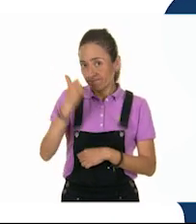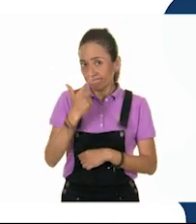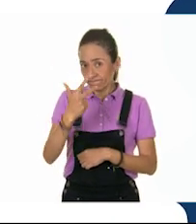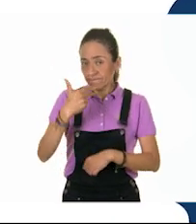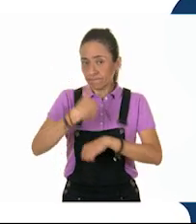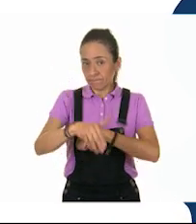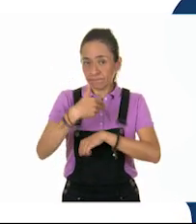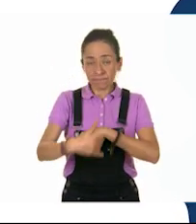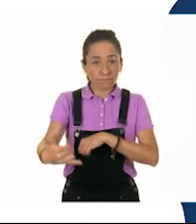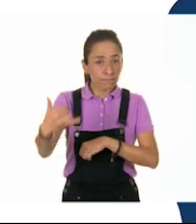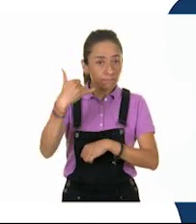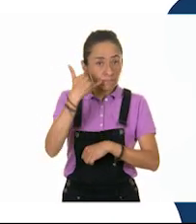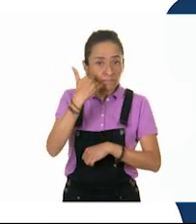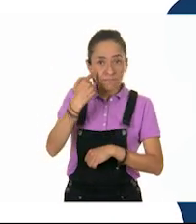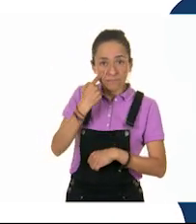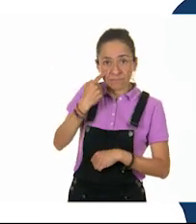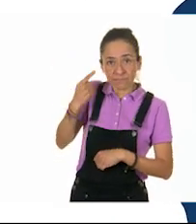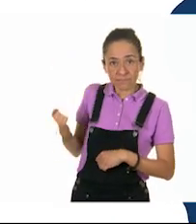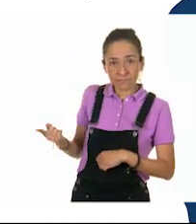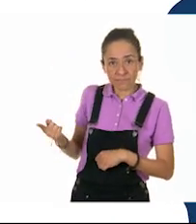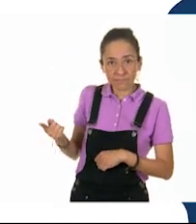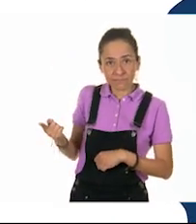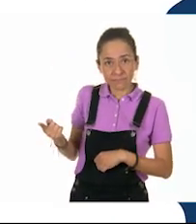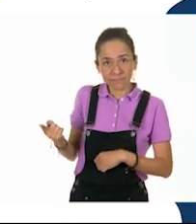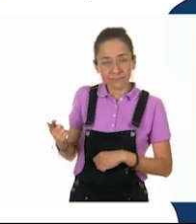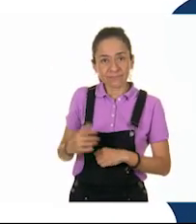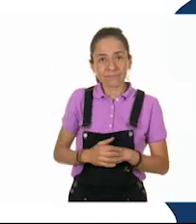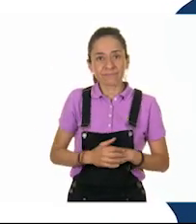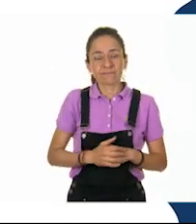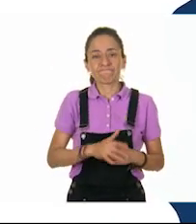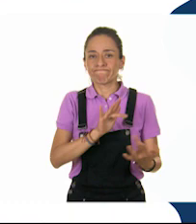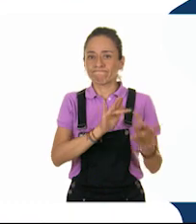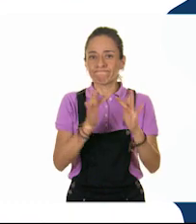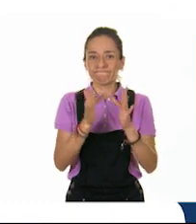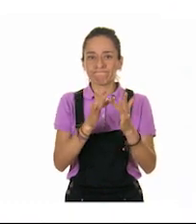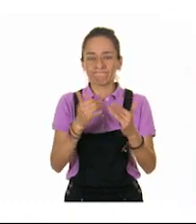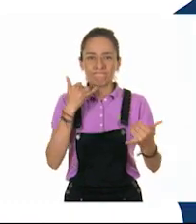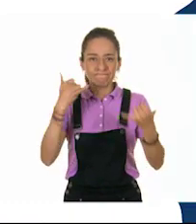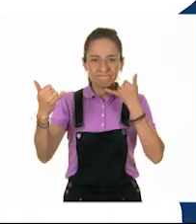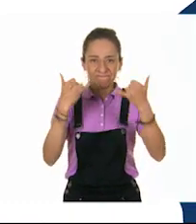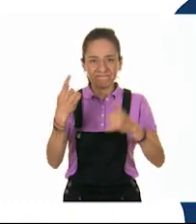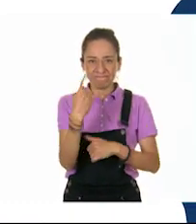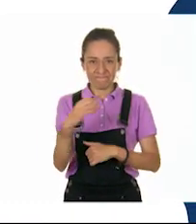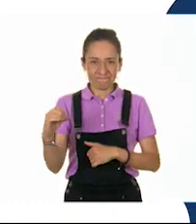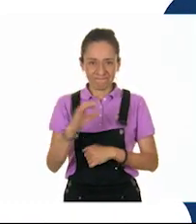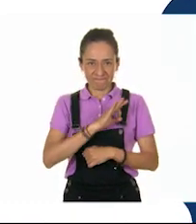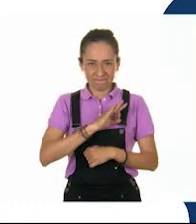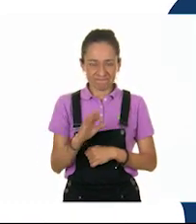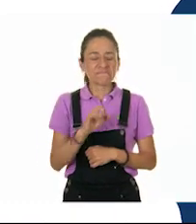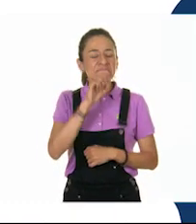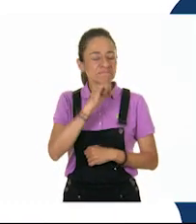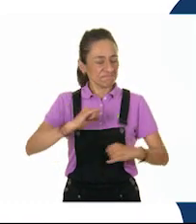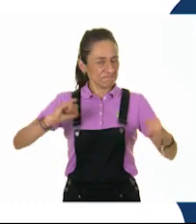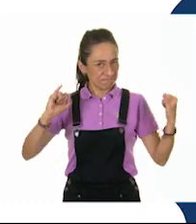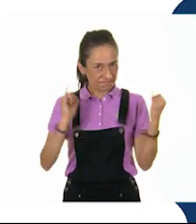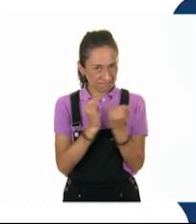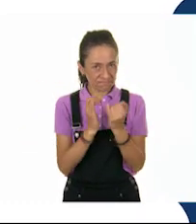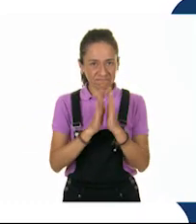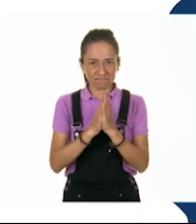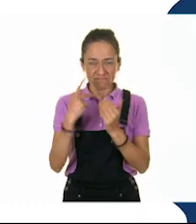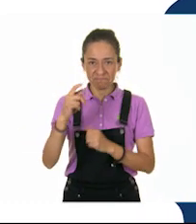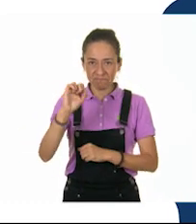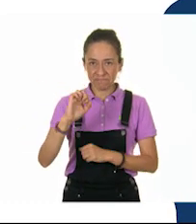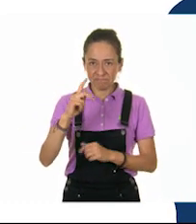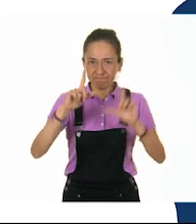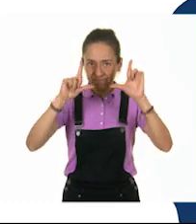55 41 72 04 13 con 100 líneas. También puedes encontrar los libros de texto